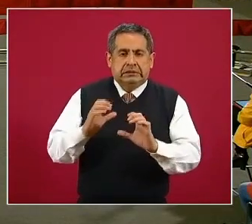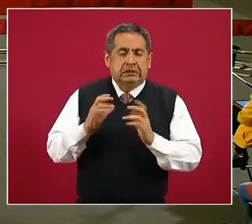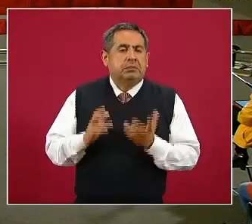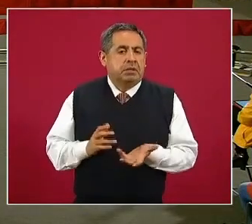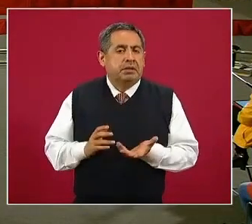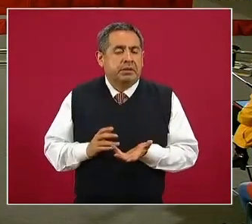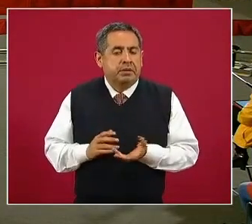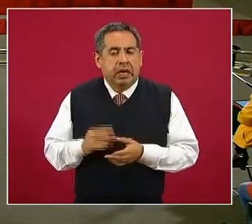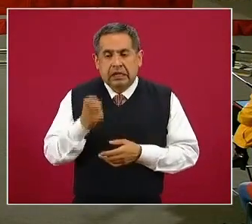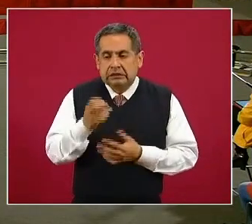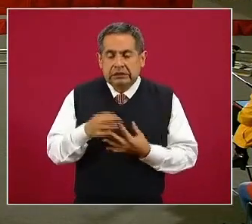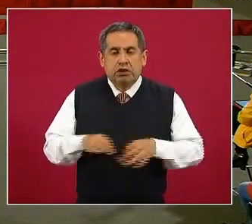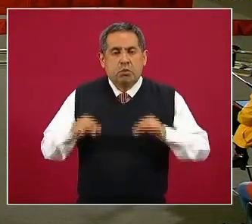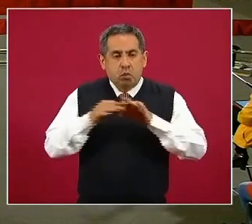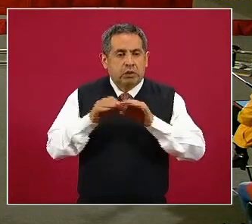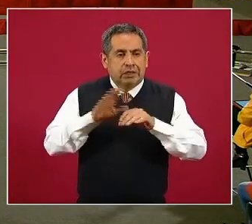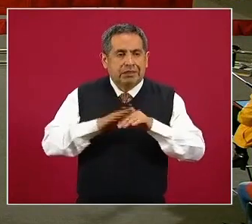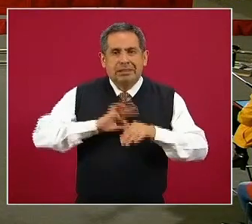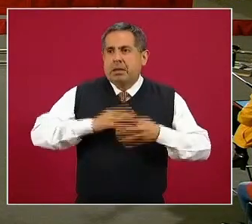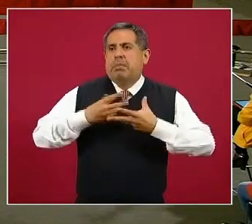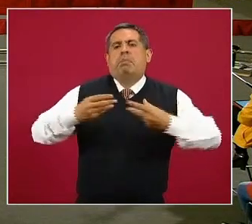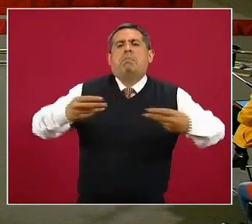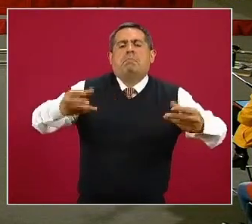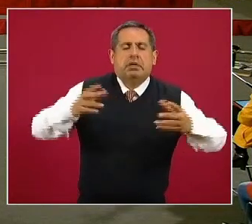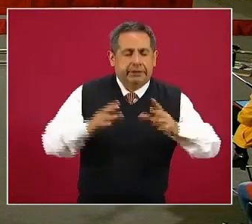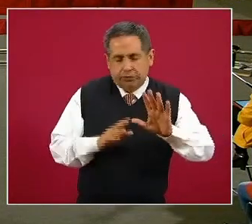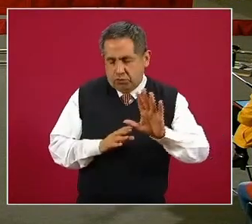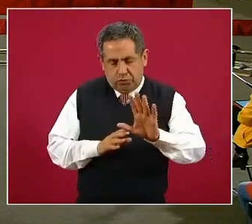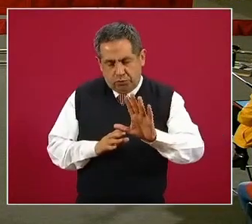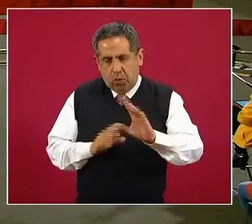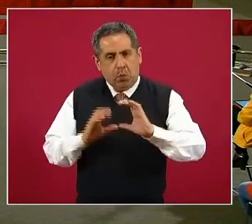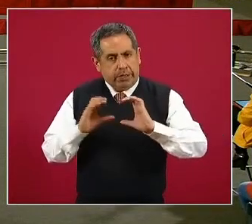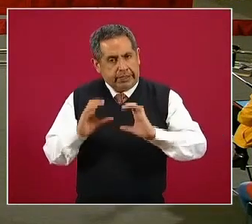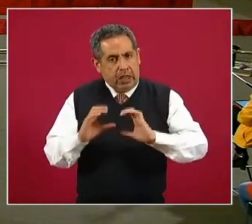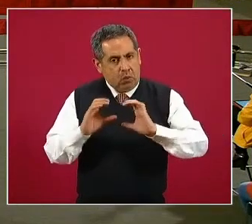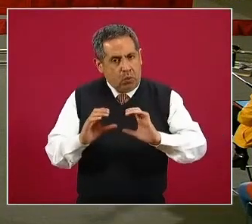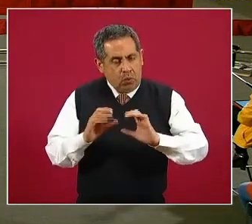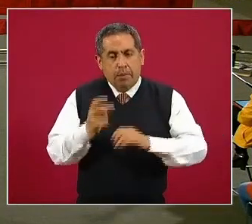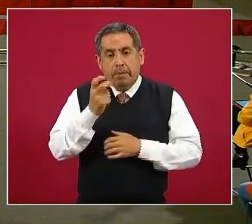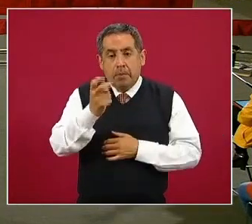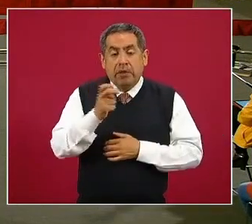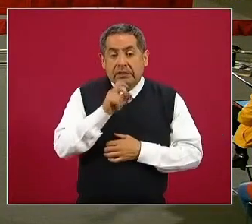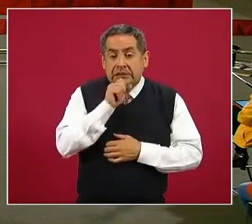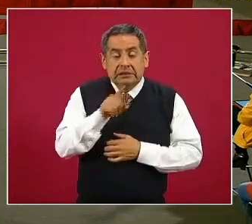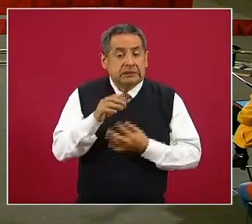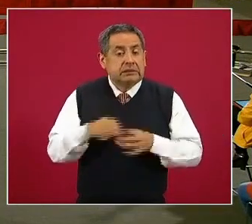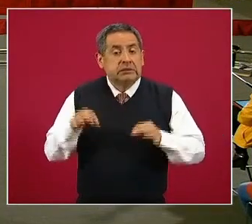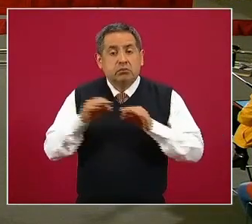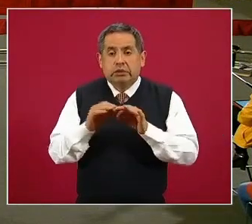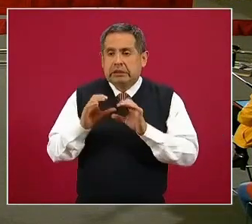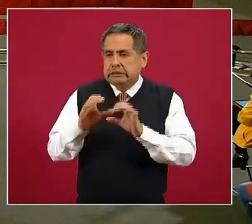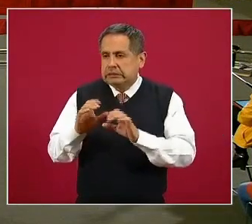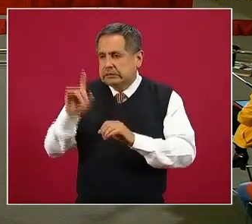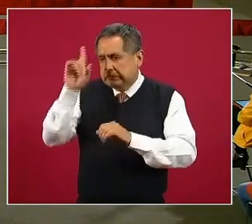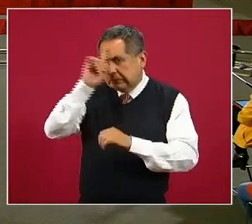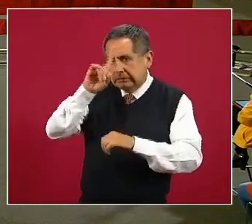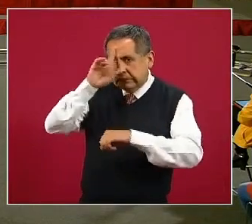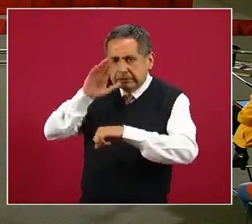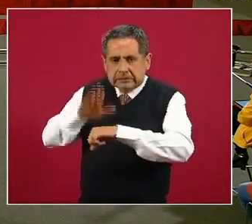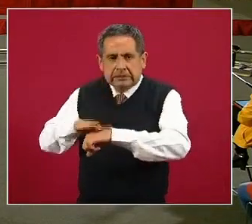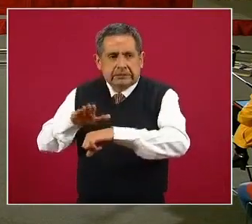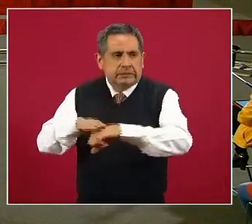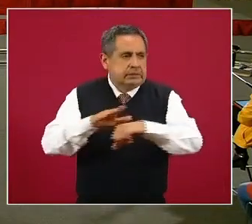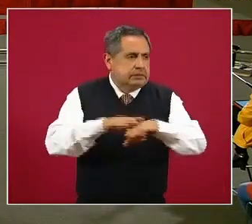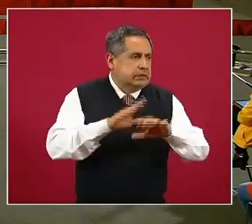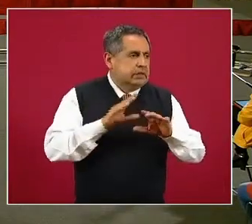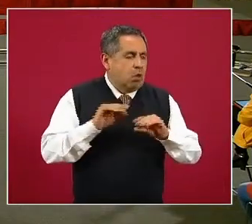entonces pudieran incrementarse los contagios. Y para evitar esto, precisamente, las actividades de prevención deben